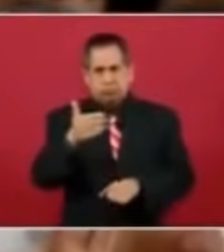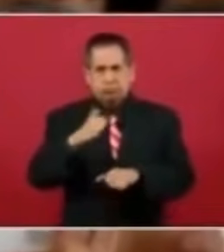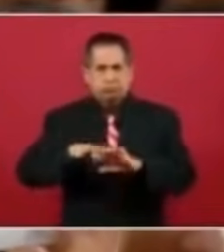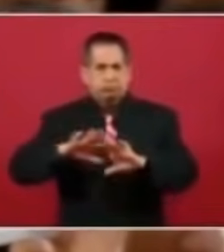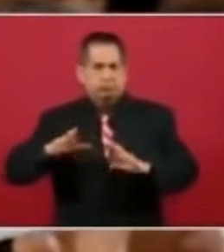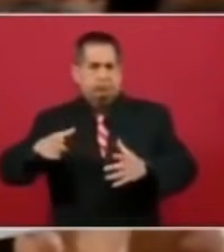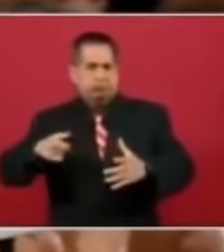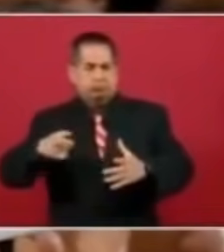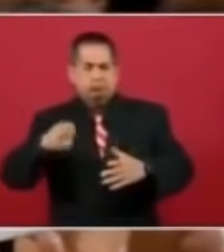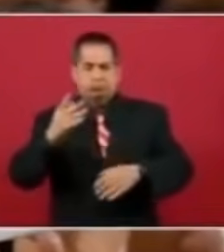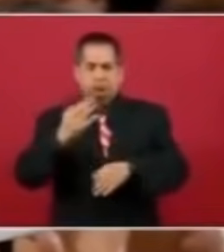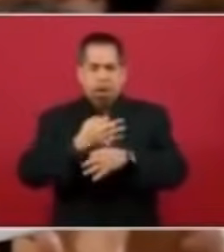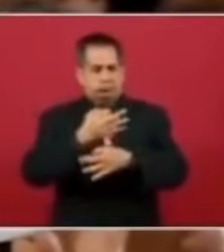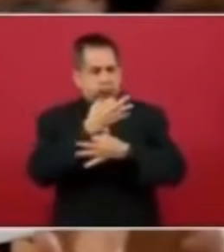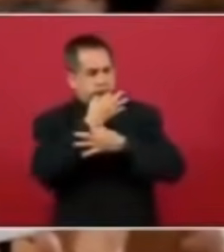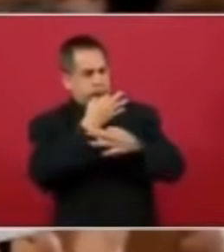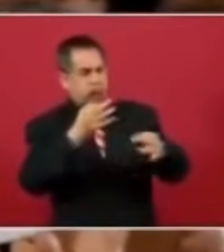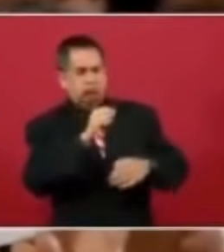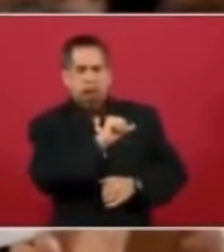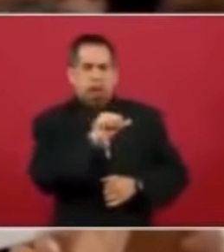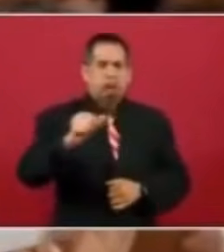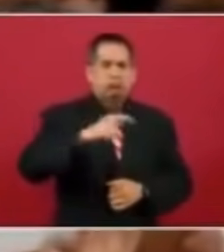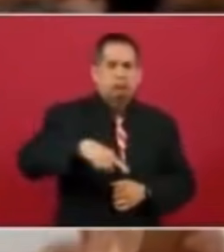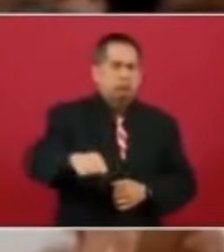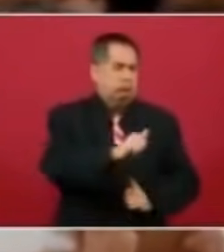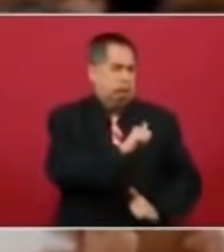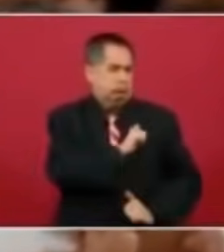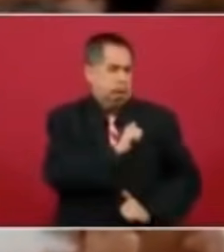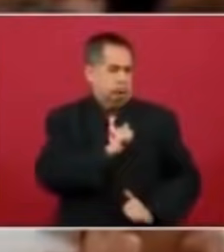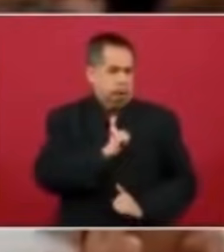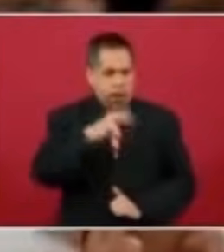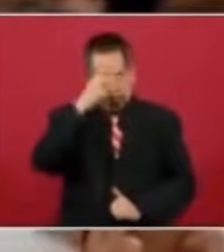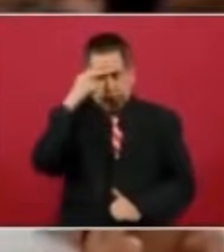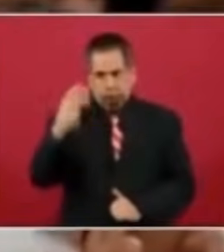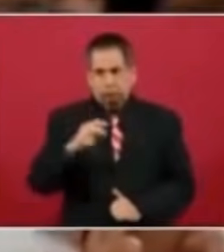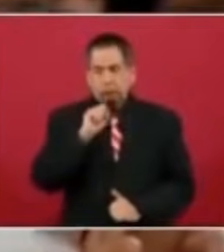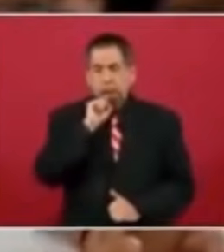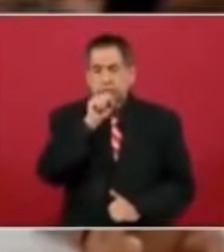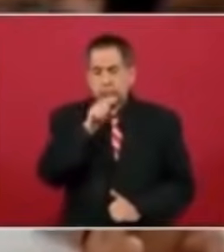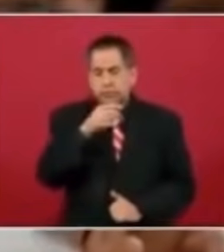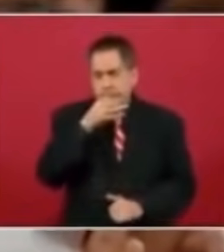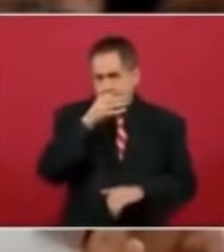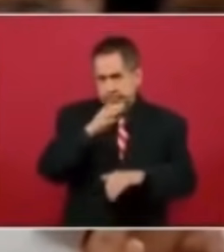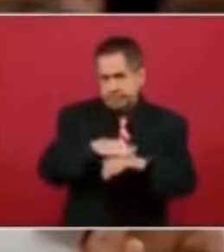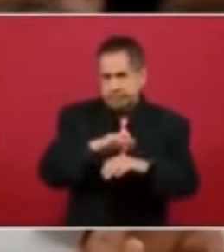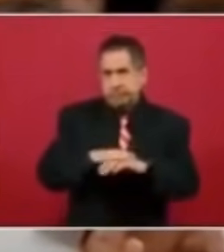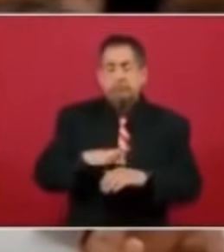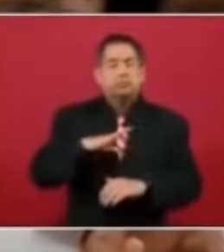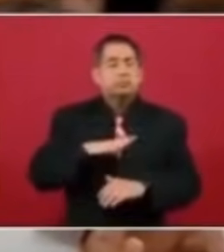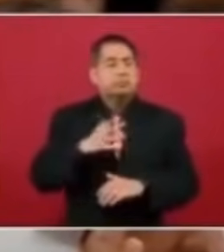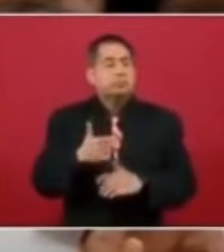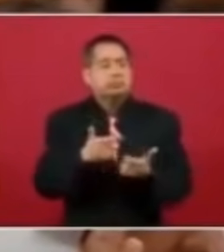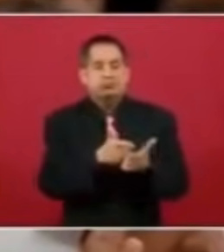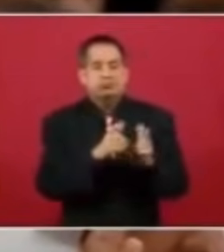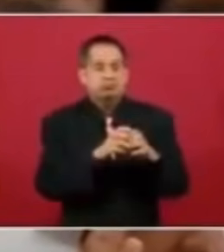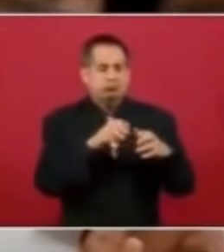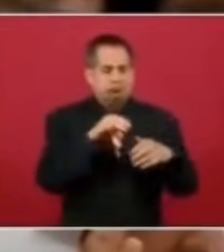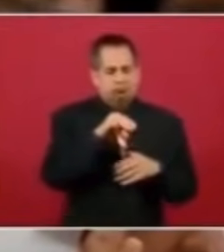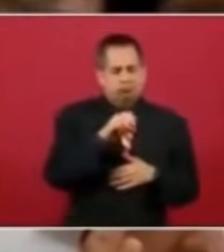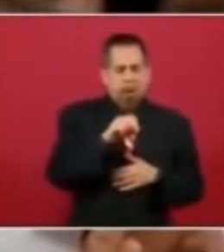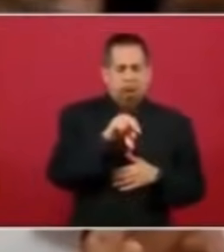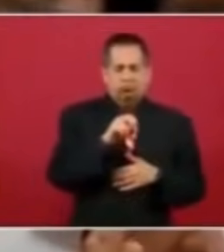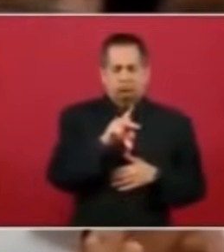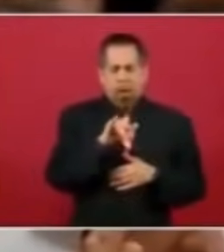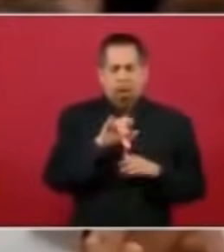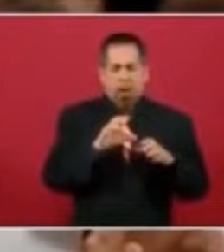un mensaje para todos los soldados mexicanos. Y también hacerle su conocimiento que hay un monopolio en la